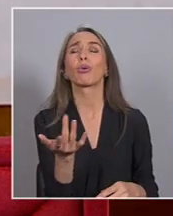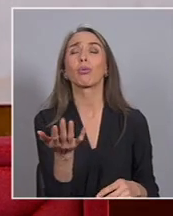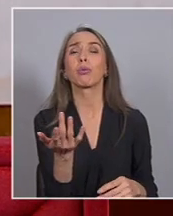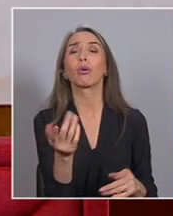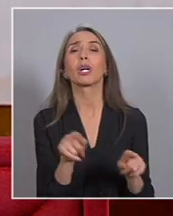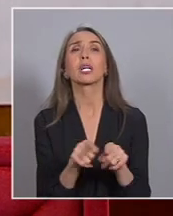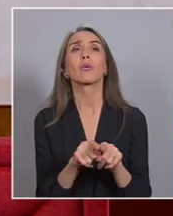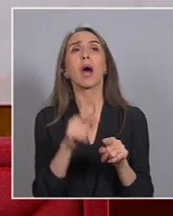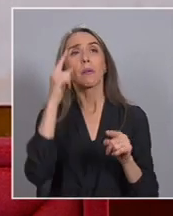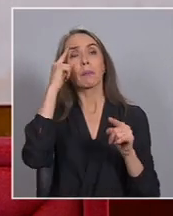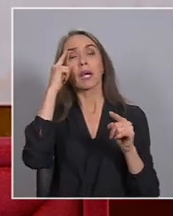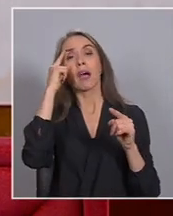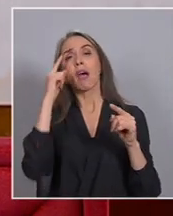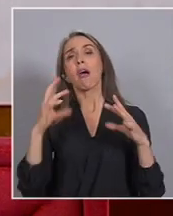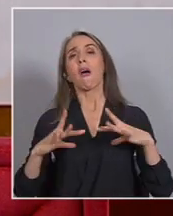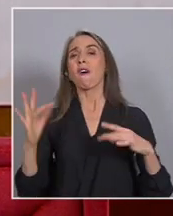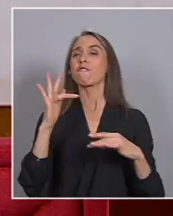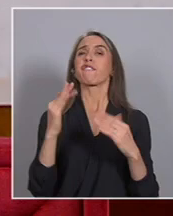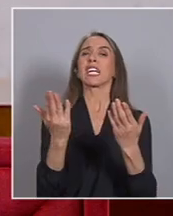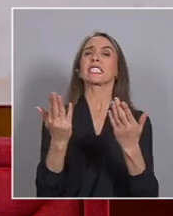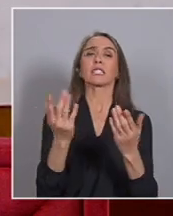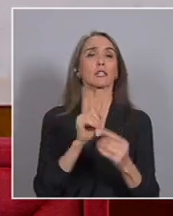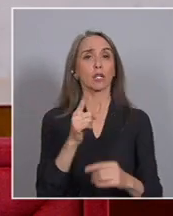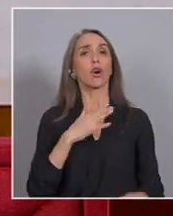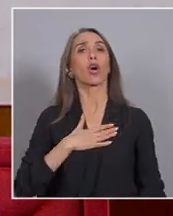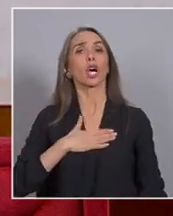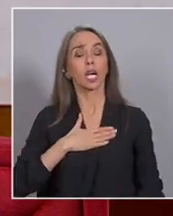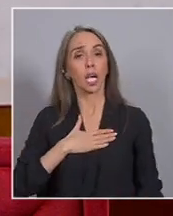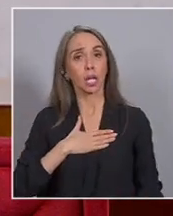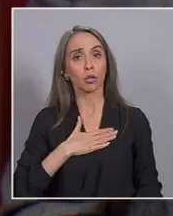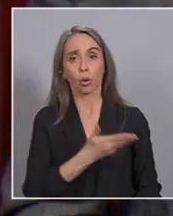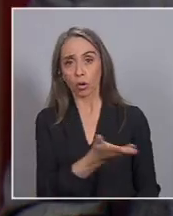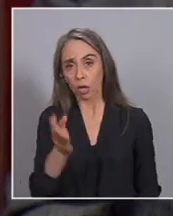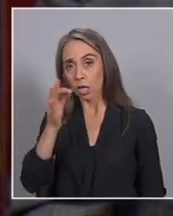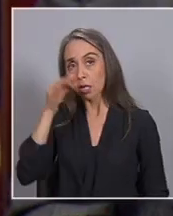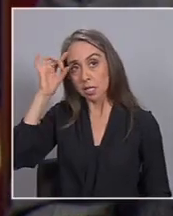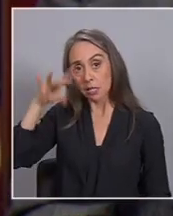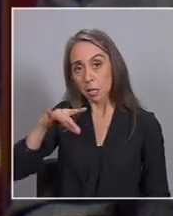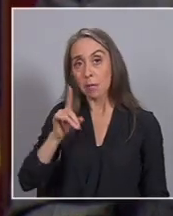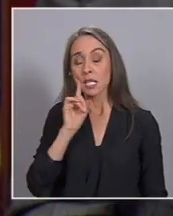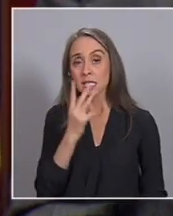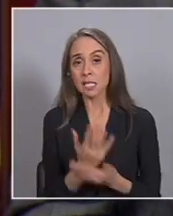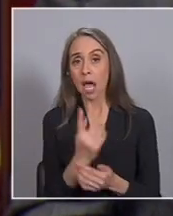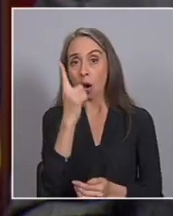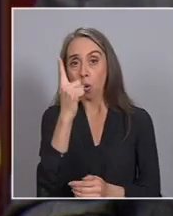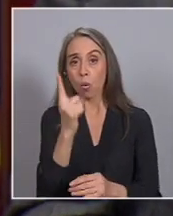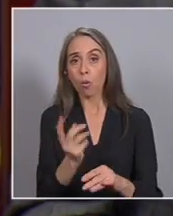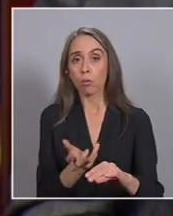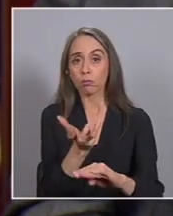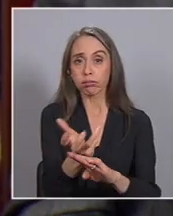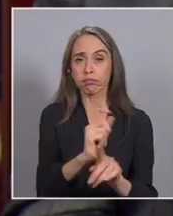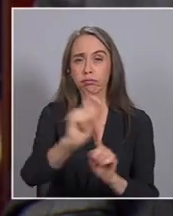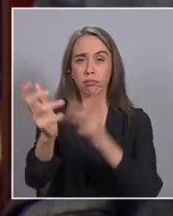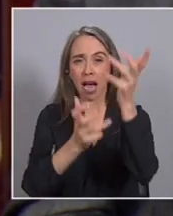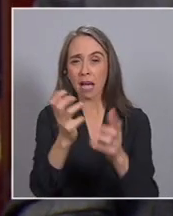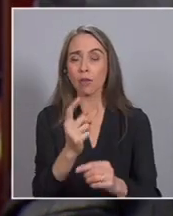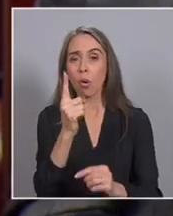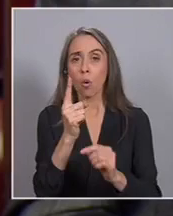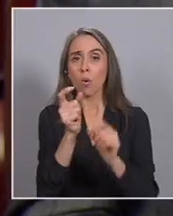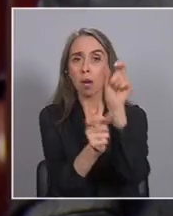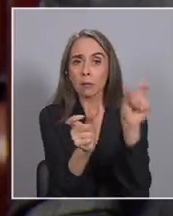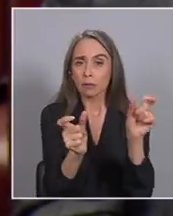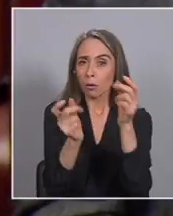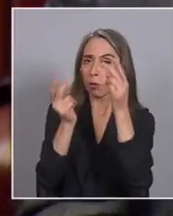como si fuera motivo de felicitarse. Y yo quiero que sepan que mientras haya un atentado, una